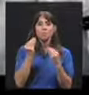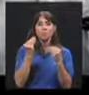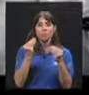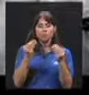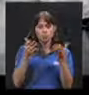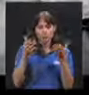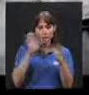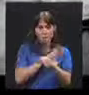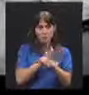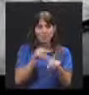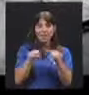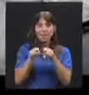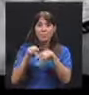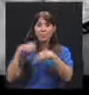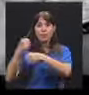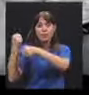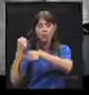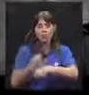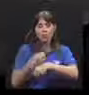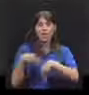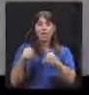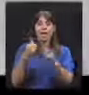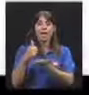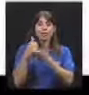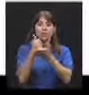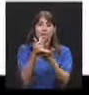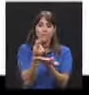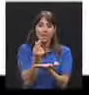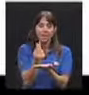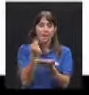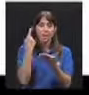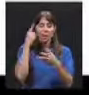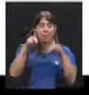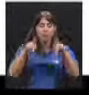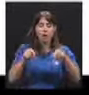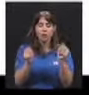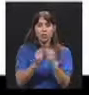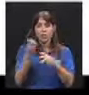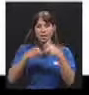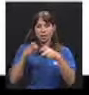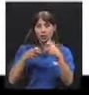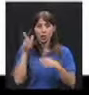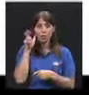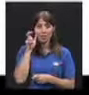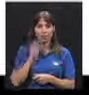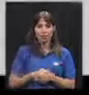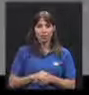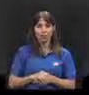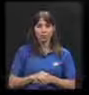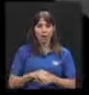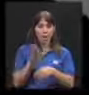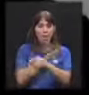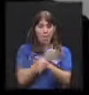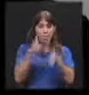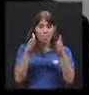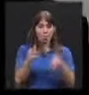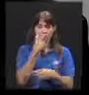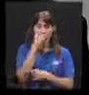ámbito musical, Ray legó al mundo una fundación que se encarga de brindar apoyo financiero a la atención de personas con trastornos